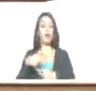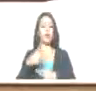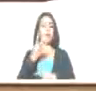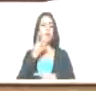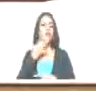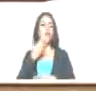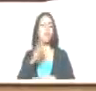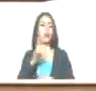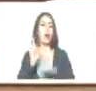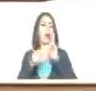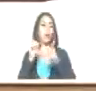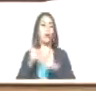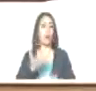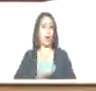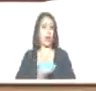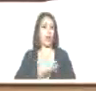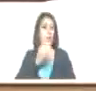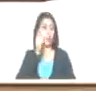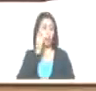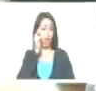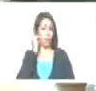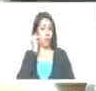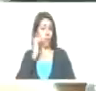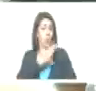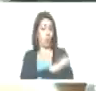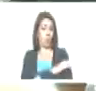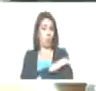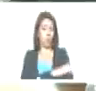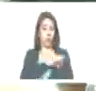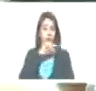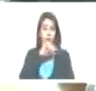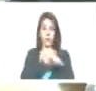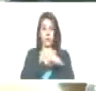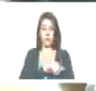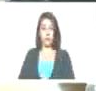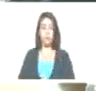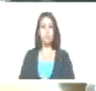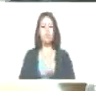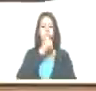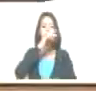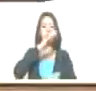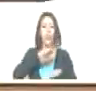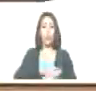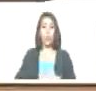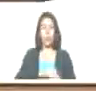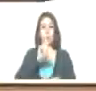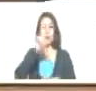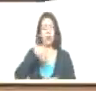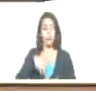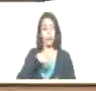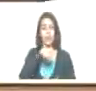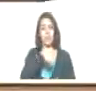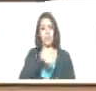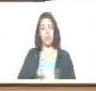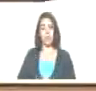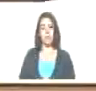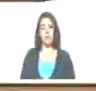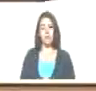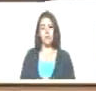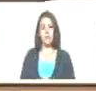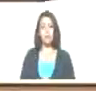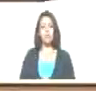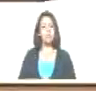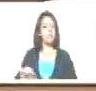alguna alcaldesa o alcalde de la oposición está incursa o incurso en las